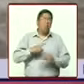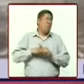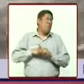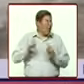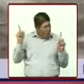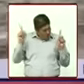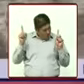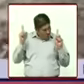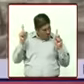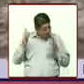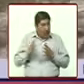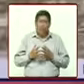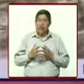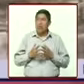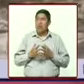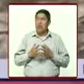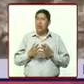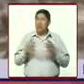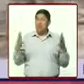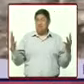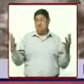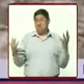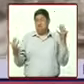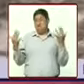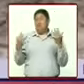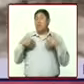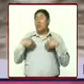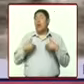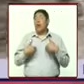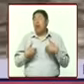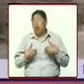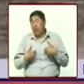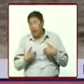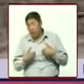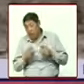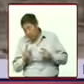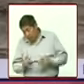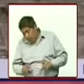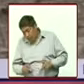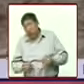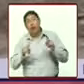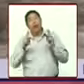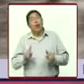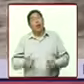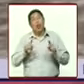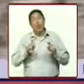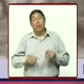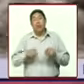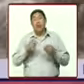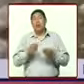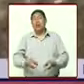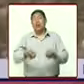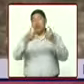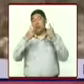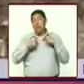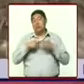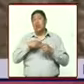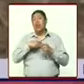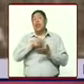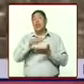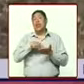Lamentablemente, por la fuerza, el cansancio, los bomberos tuvieron que retornar a la ciudad de